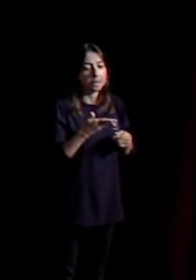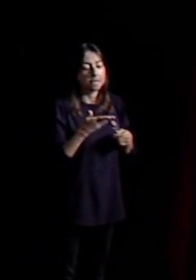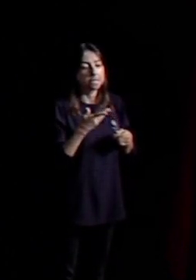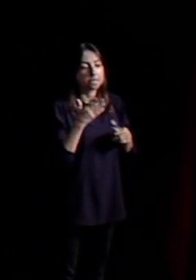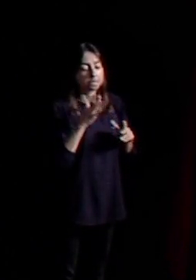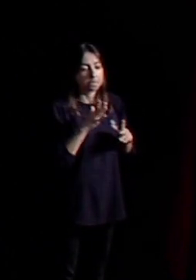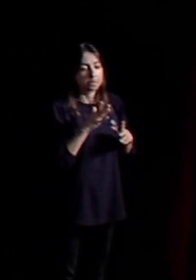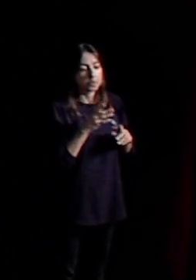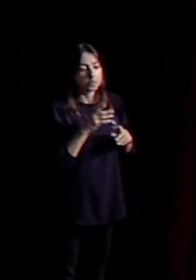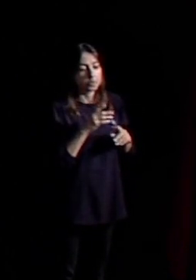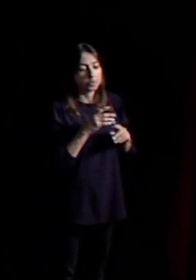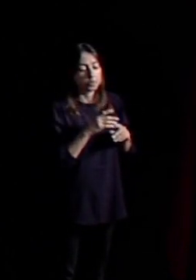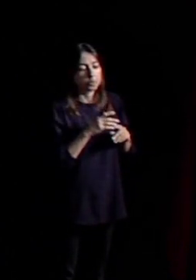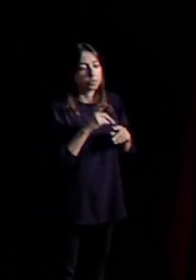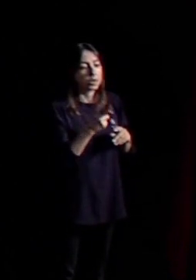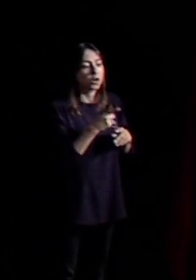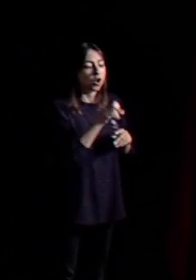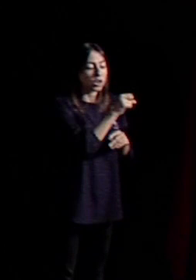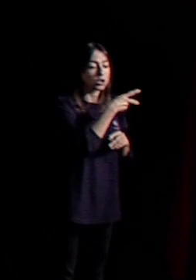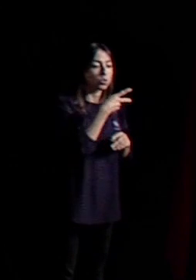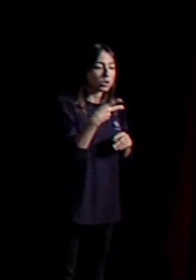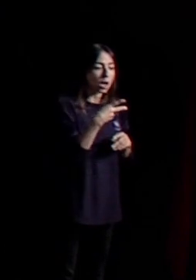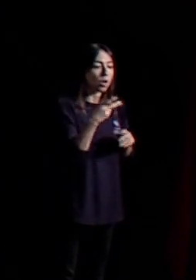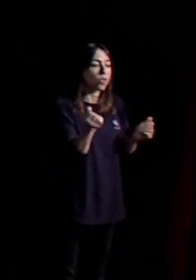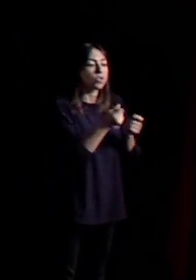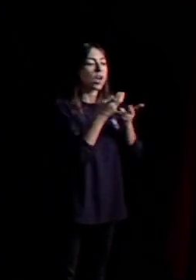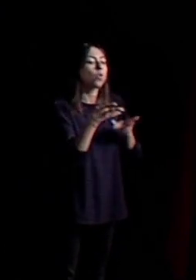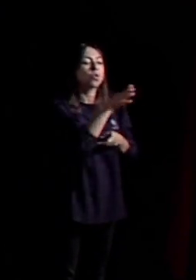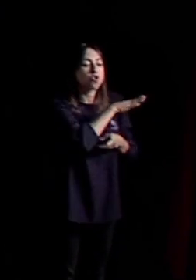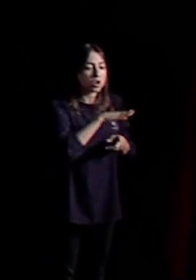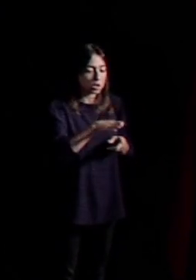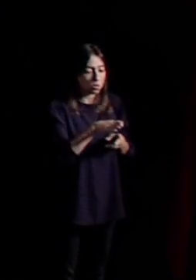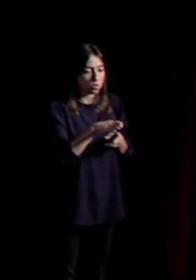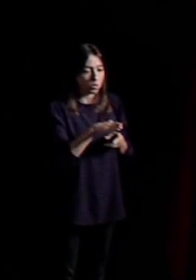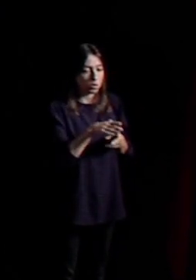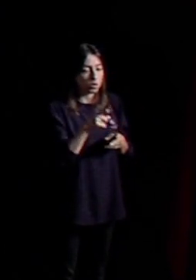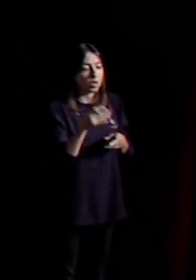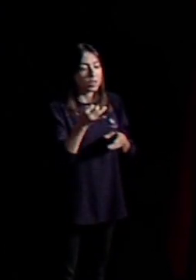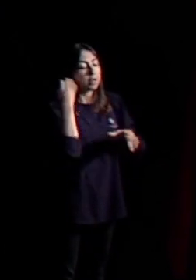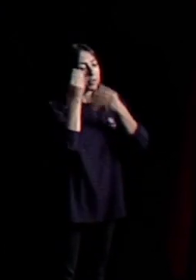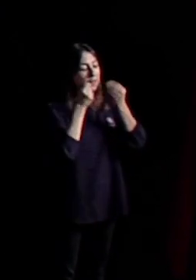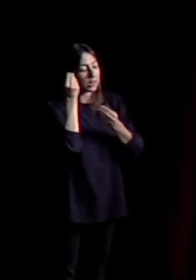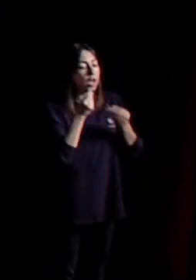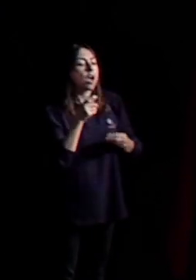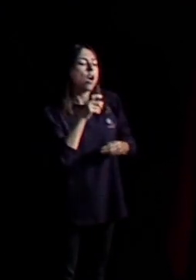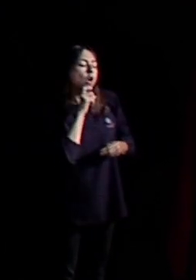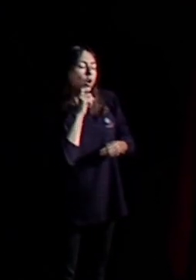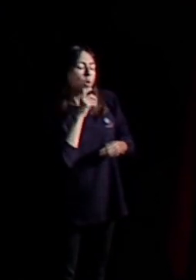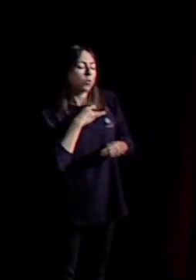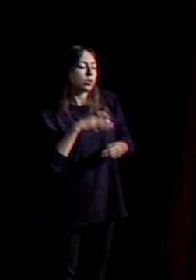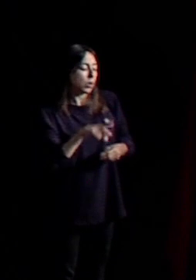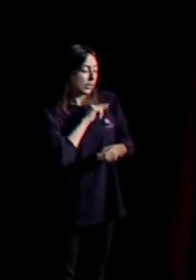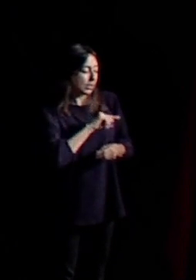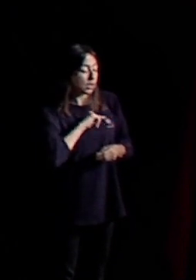supremacista los resultados de algunos niños, hay que pensar cómo se pueden sentir